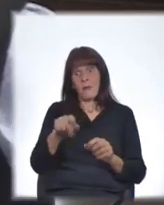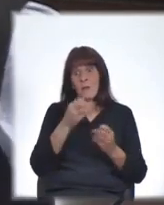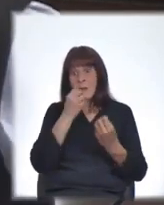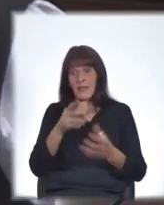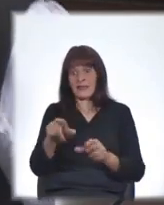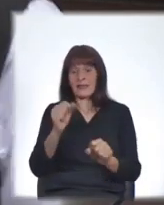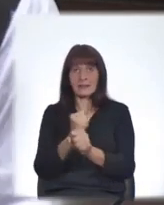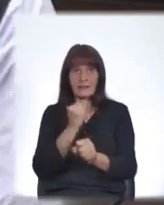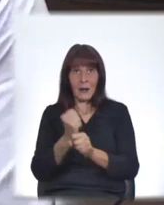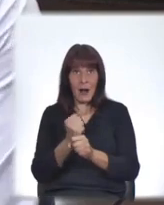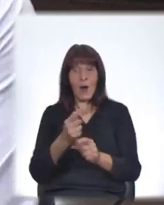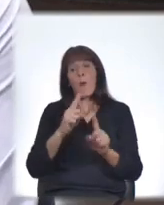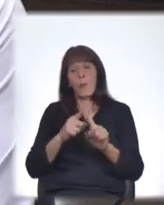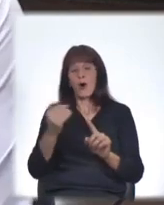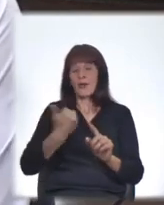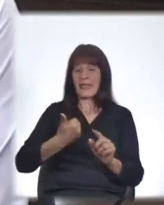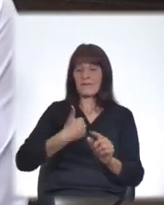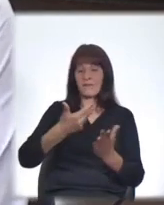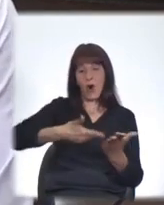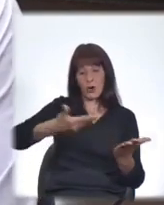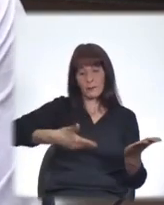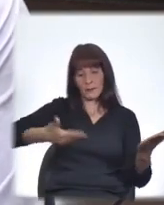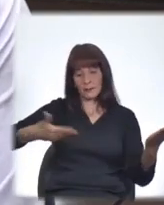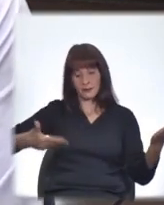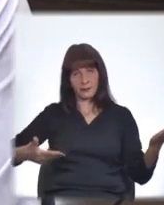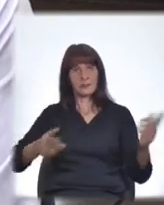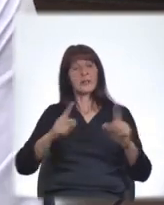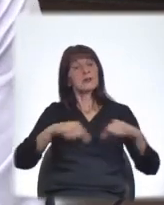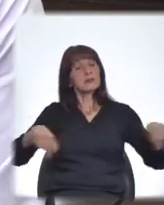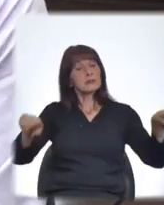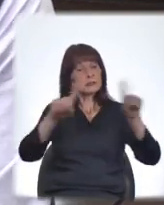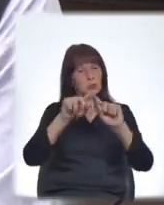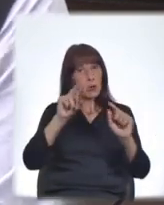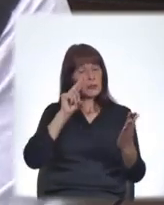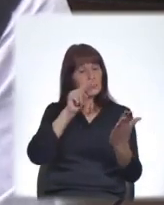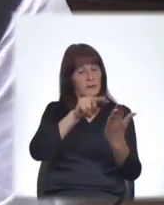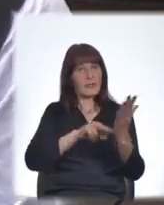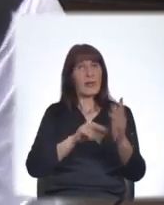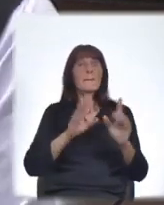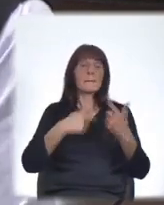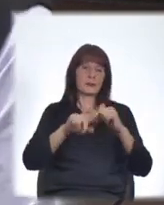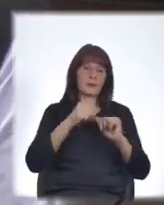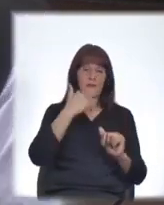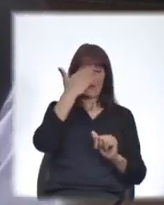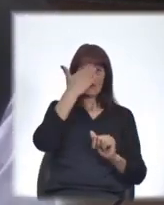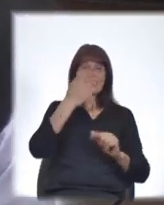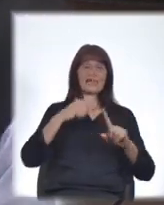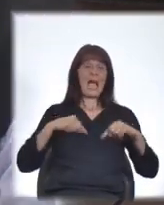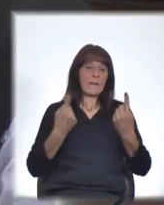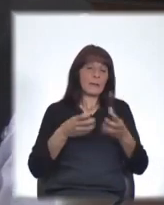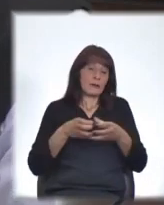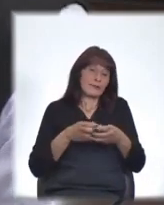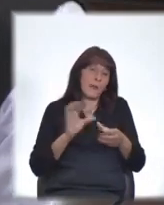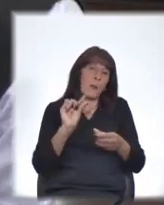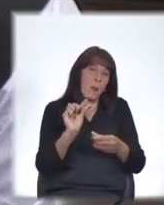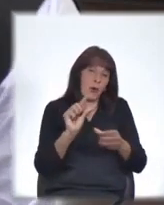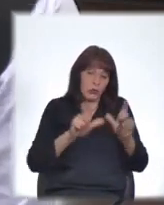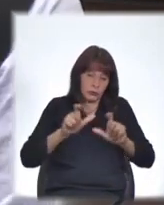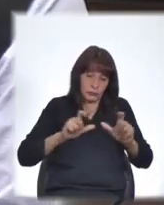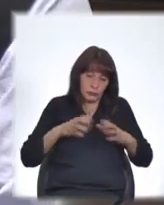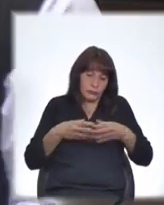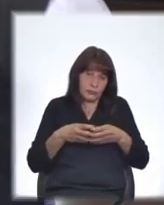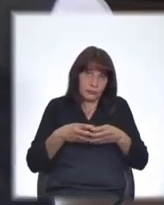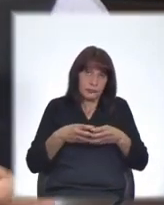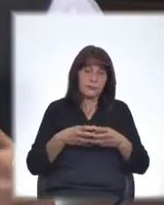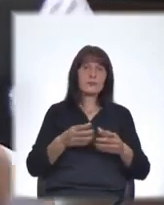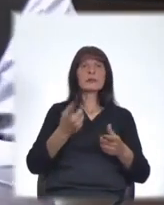señores legisladores lo han visto. Nuestro informe en minoría es un trabajo colectivo. Y usted